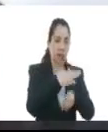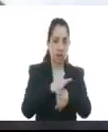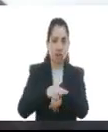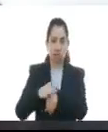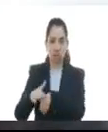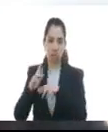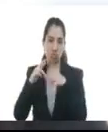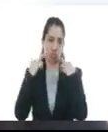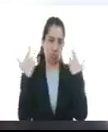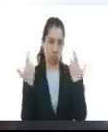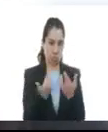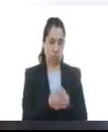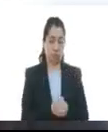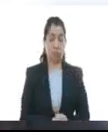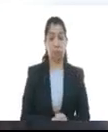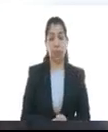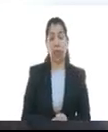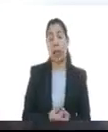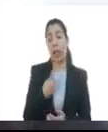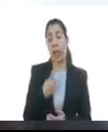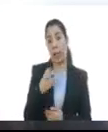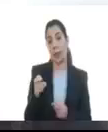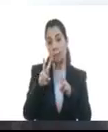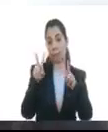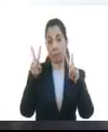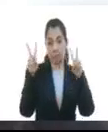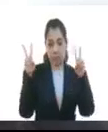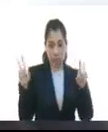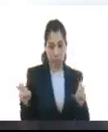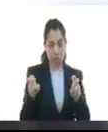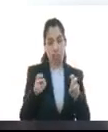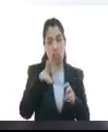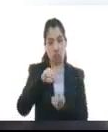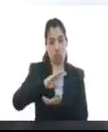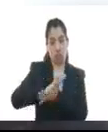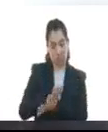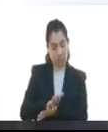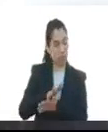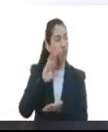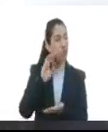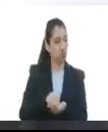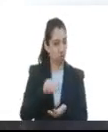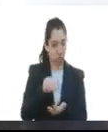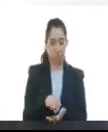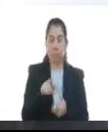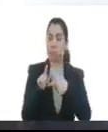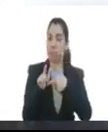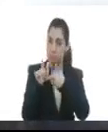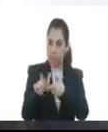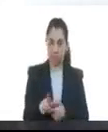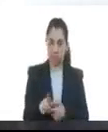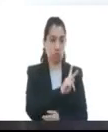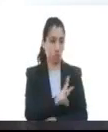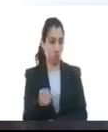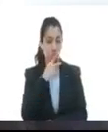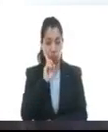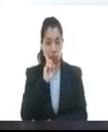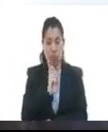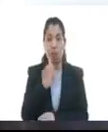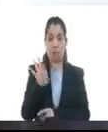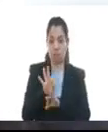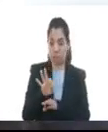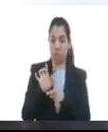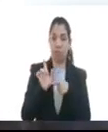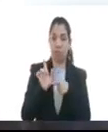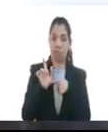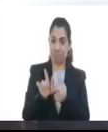La agenda continúa, no termina, tenemos mucho trabajo todos y todas, pero sin duda estos ángulos